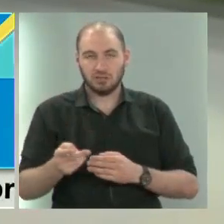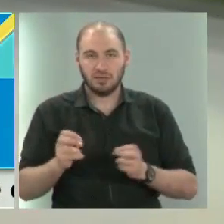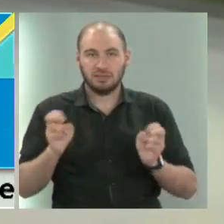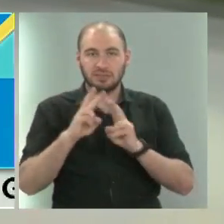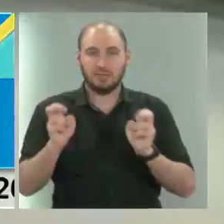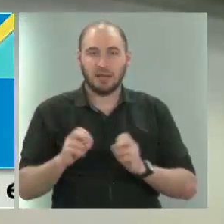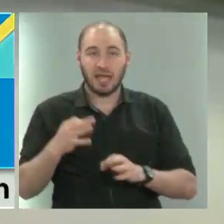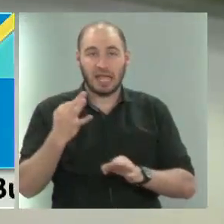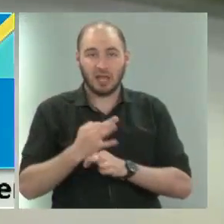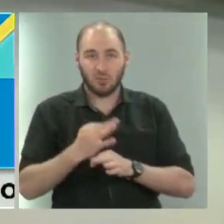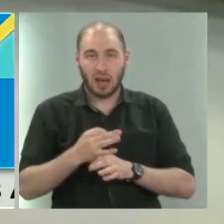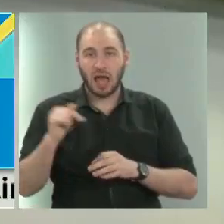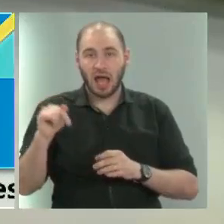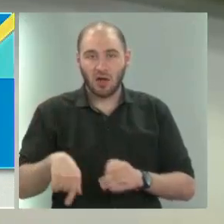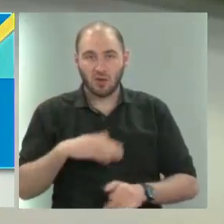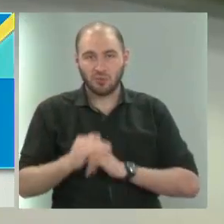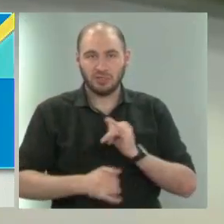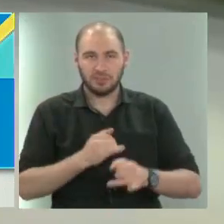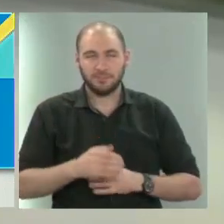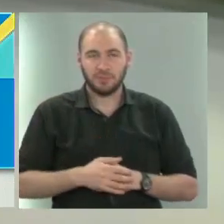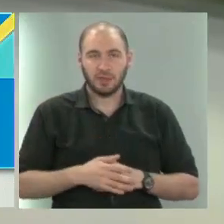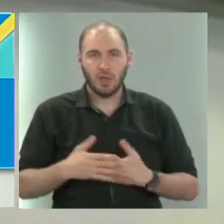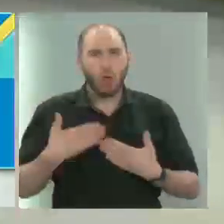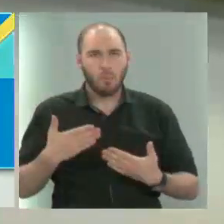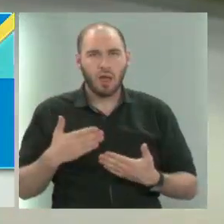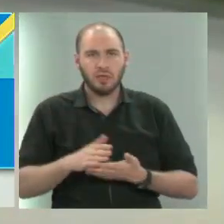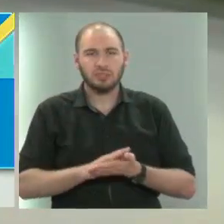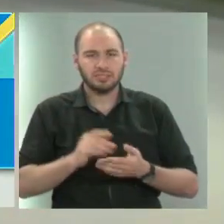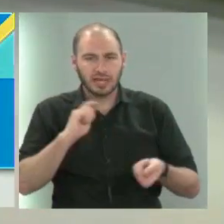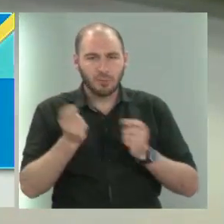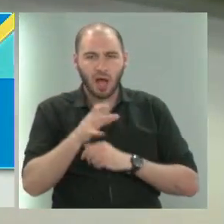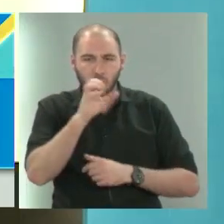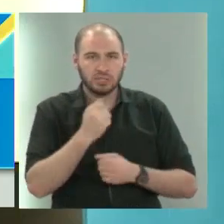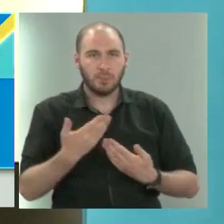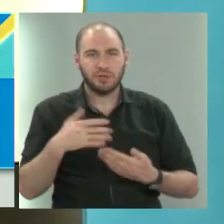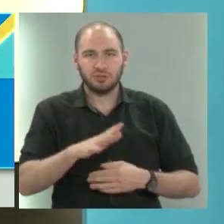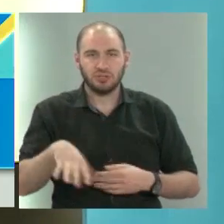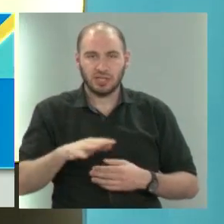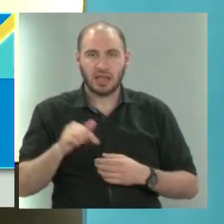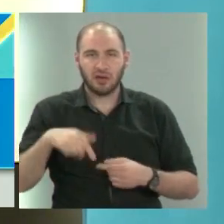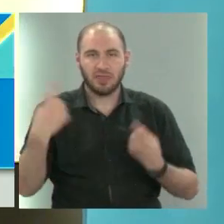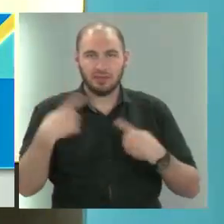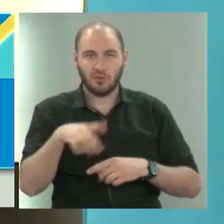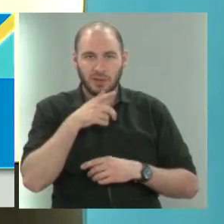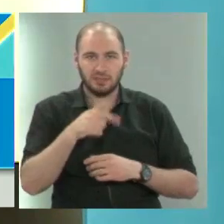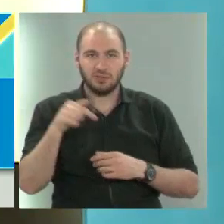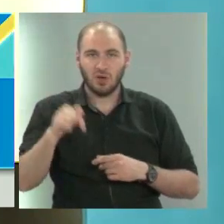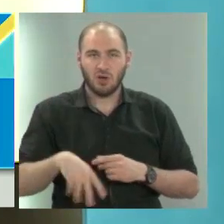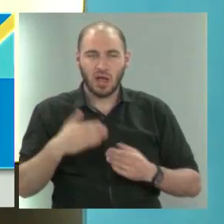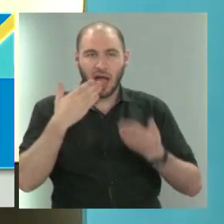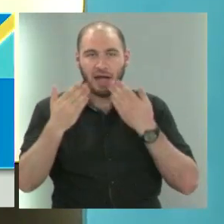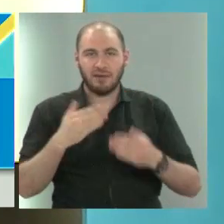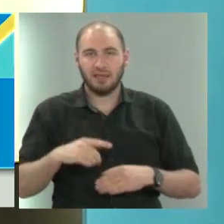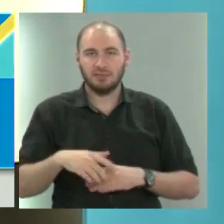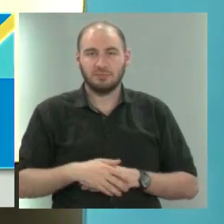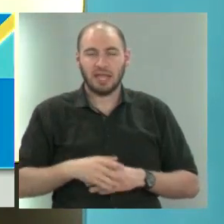si la escuela, tal y como está planteada hoy, puede afrontar todos estos cambios que está viviendo la sociedad. Estamos en Distintos Parecidos y hoy estamos